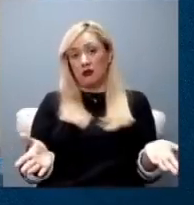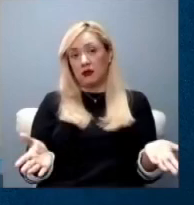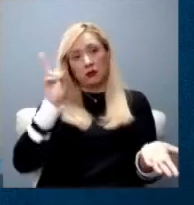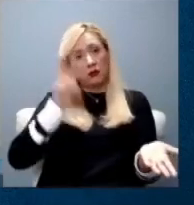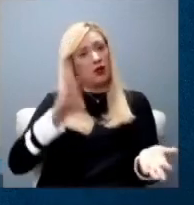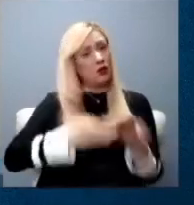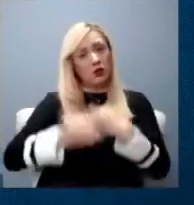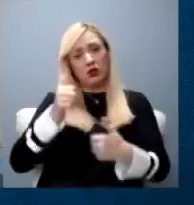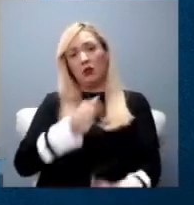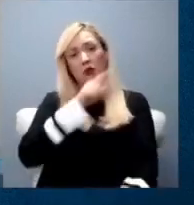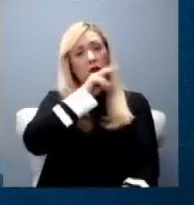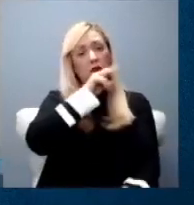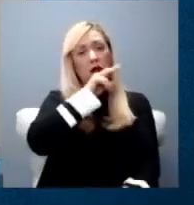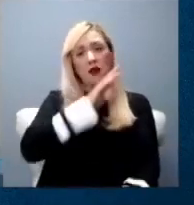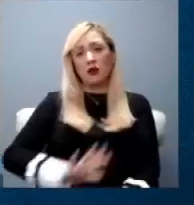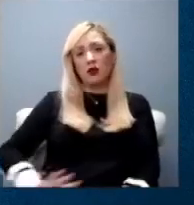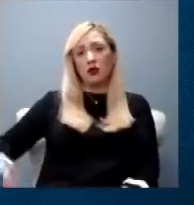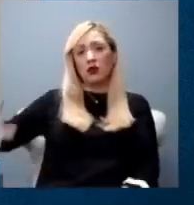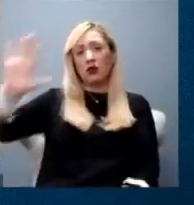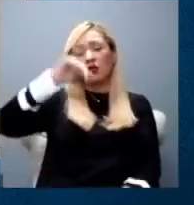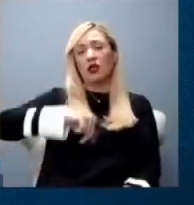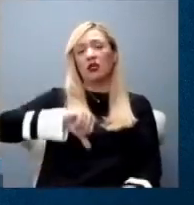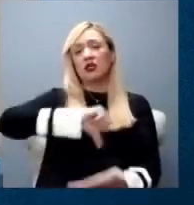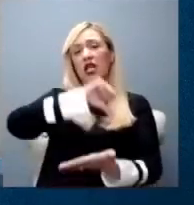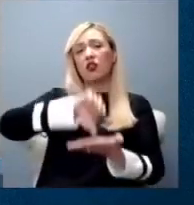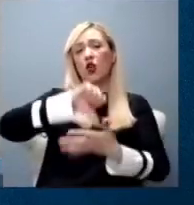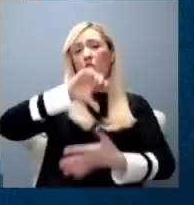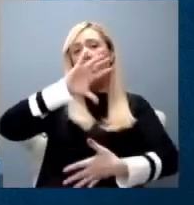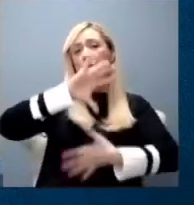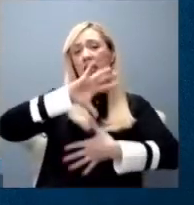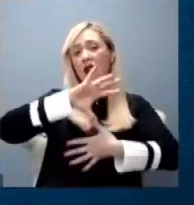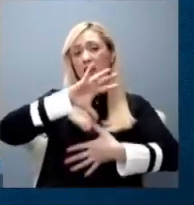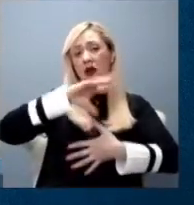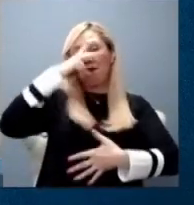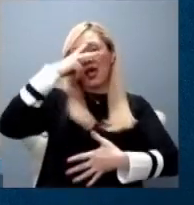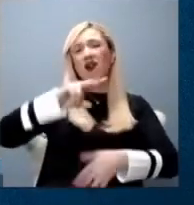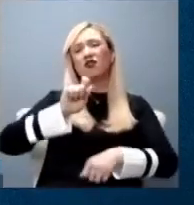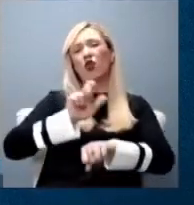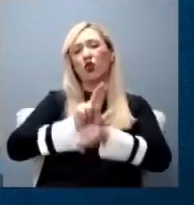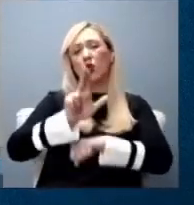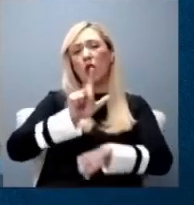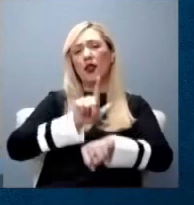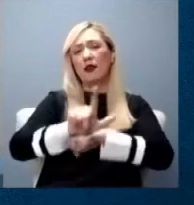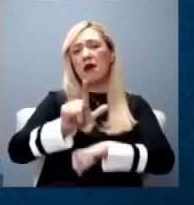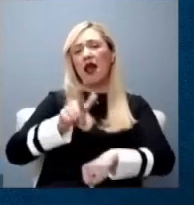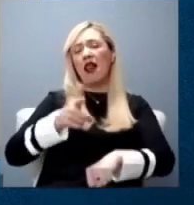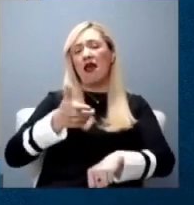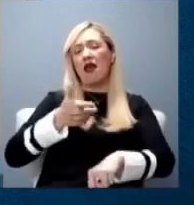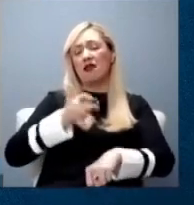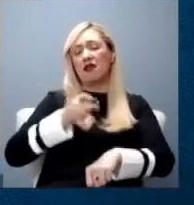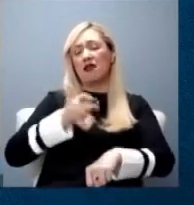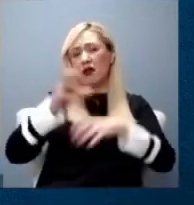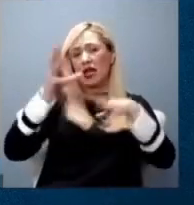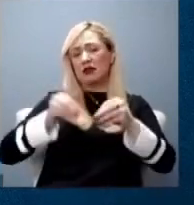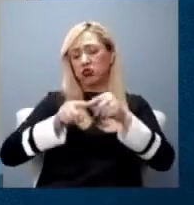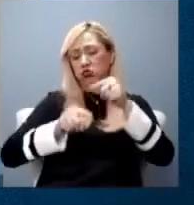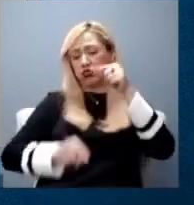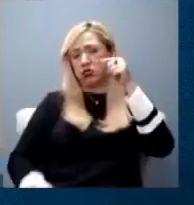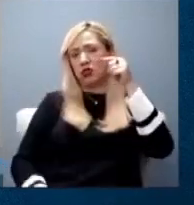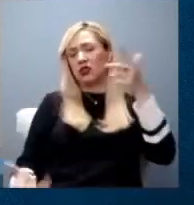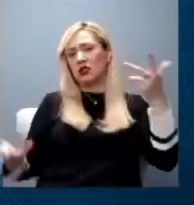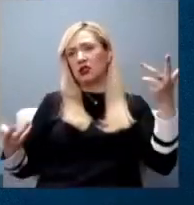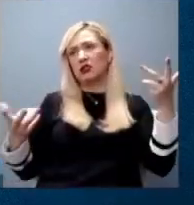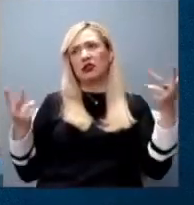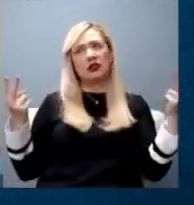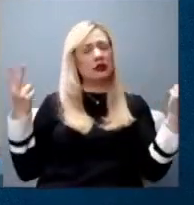preocupante, ¿no? en la región y en particular en Centroamérica, México y Estados Unidos, ¿no? Y el tercer eje tiene que ver con los desarrollos